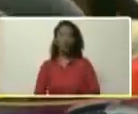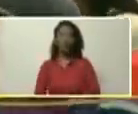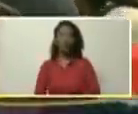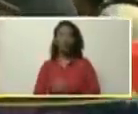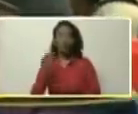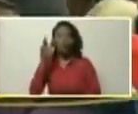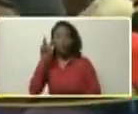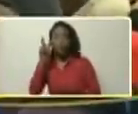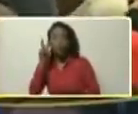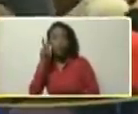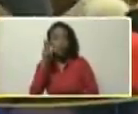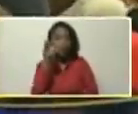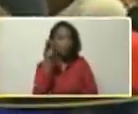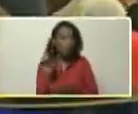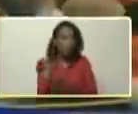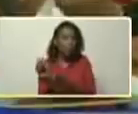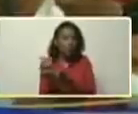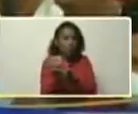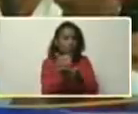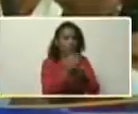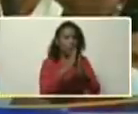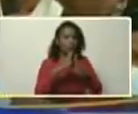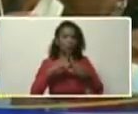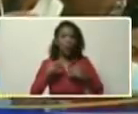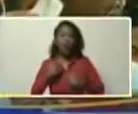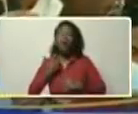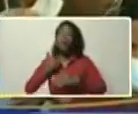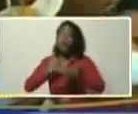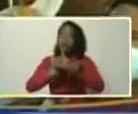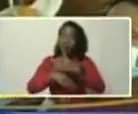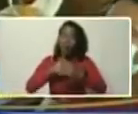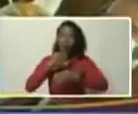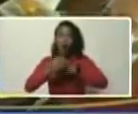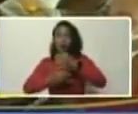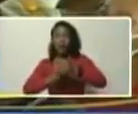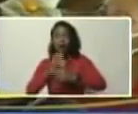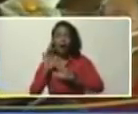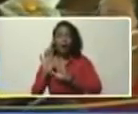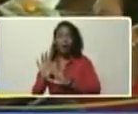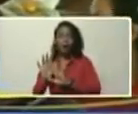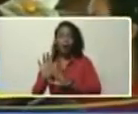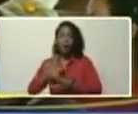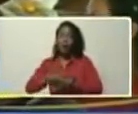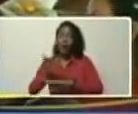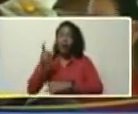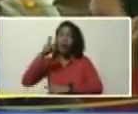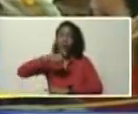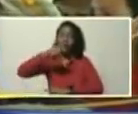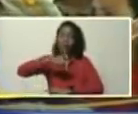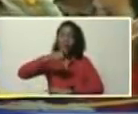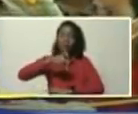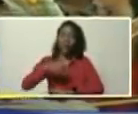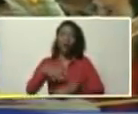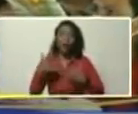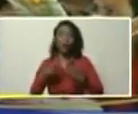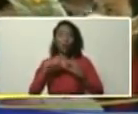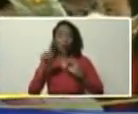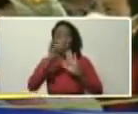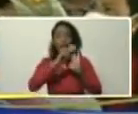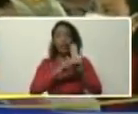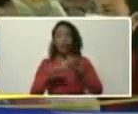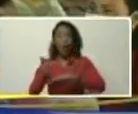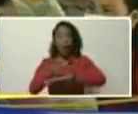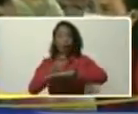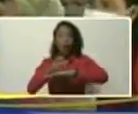escuchar a todos, escuchar a todas, y lo vamos a hacer. Porque es necesario que todos los niveles de